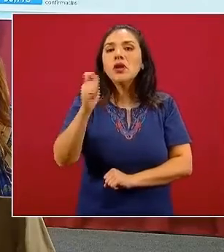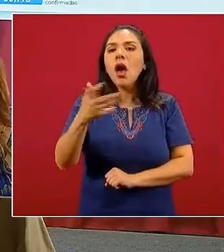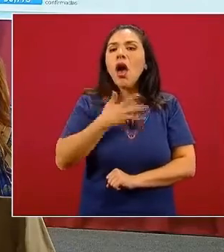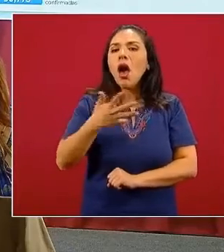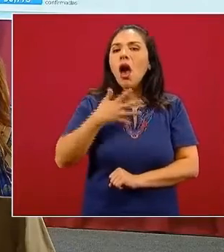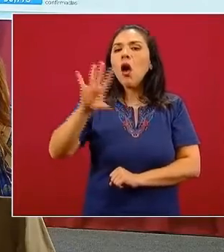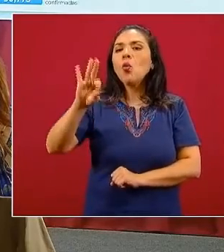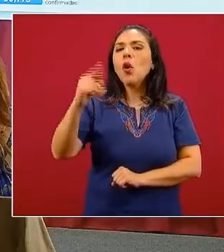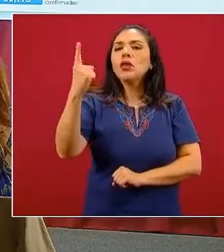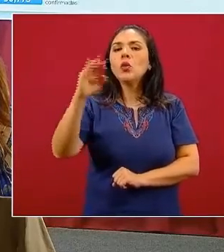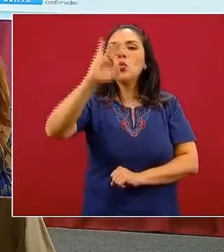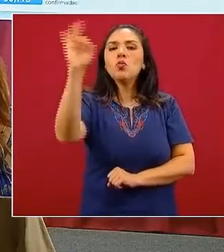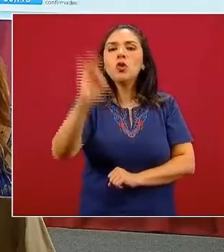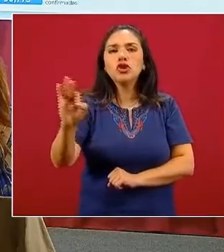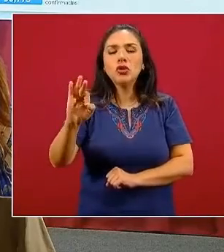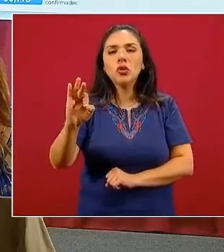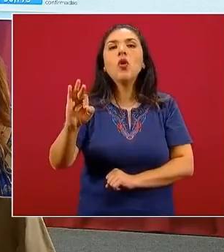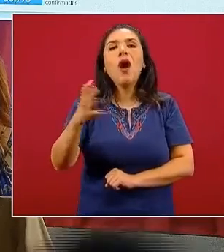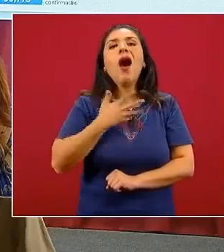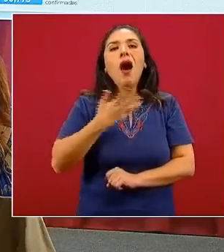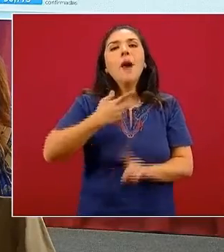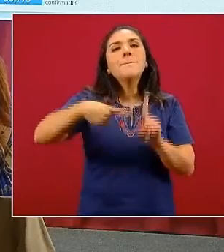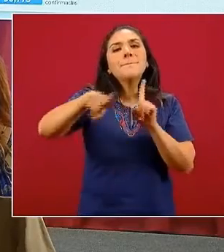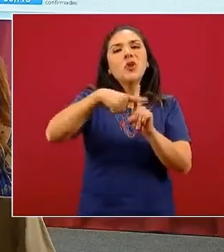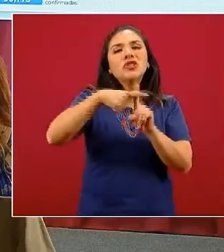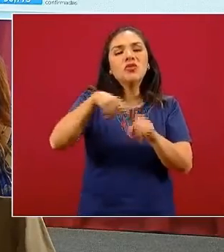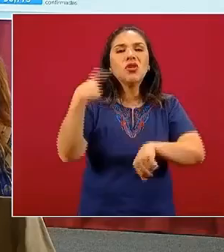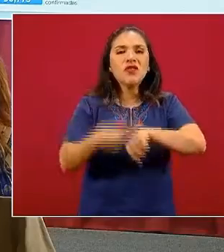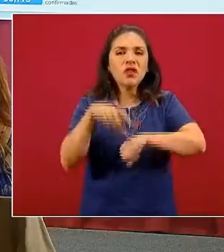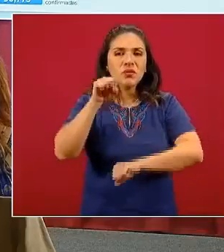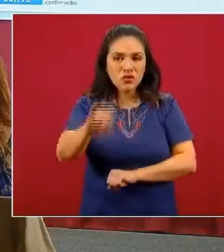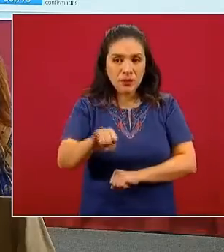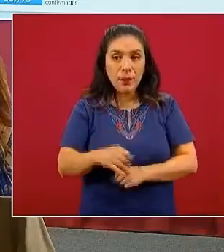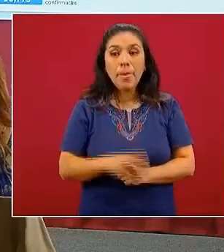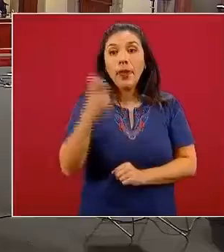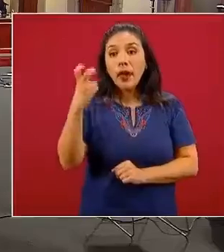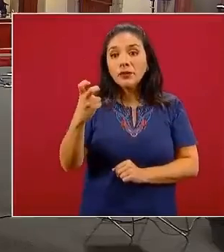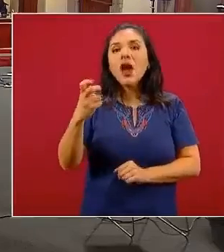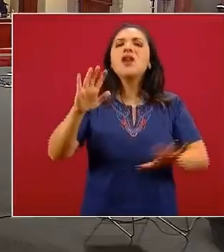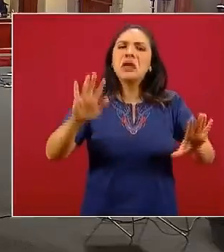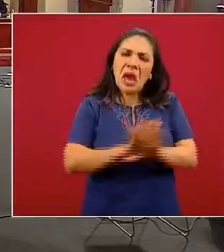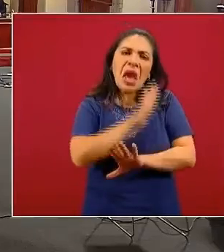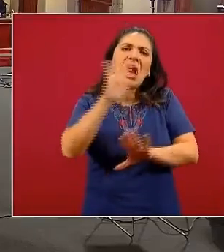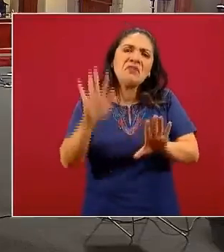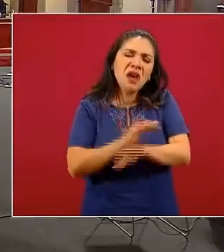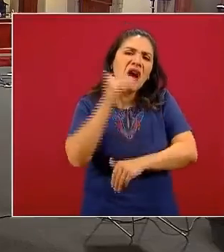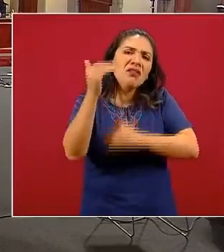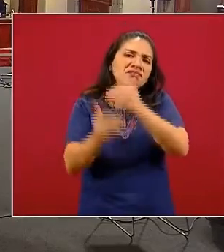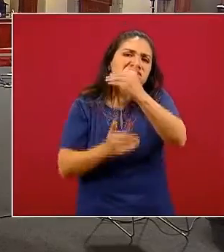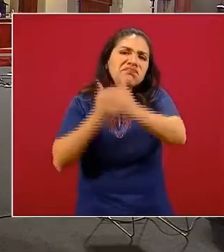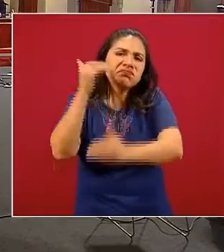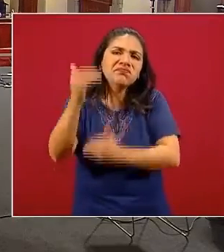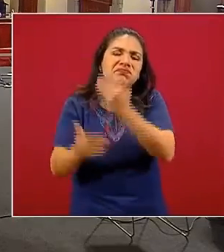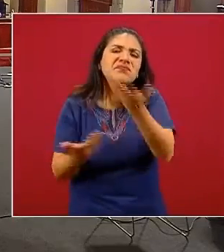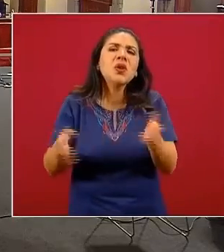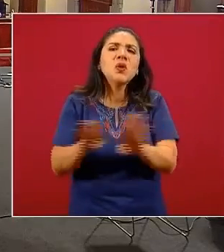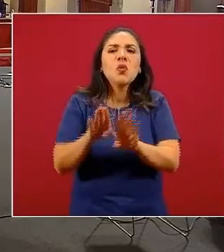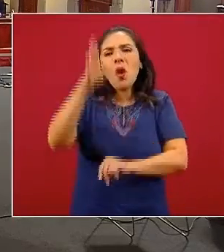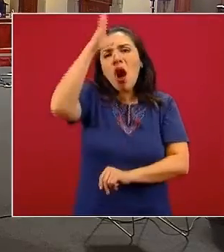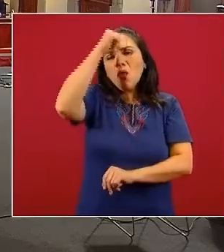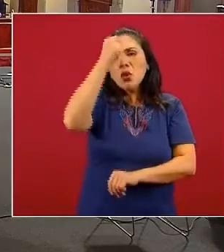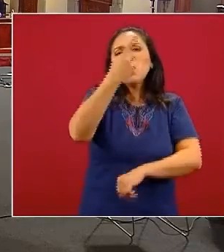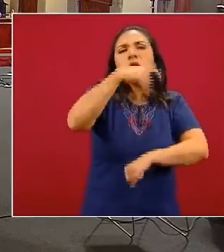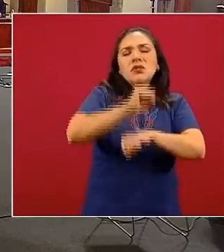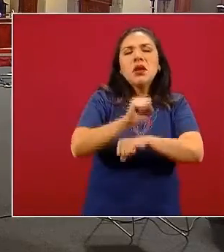son 41% que resultaron positivos. Esto ha estado cambiando, llegamos en la